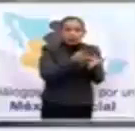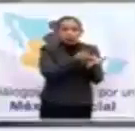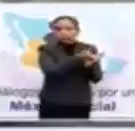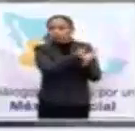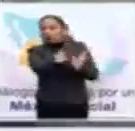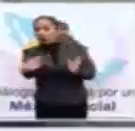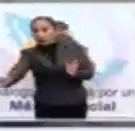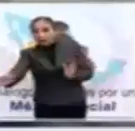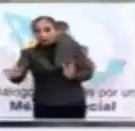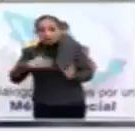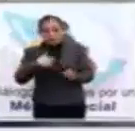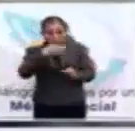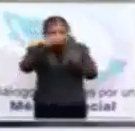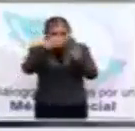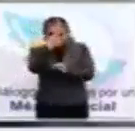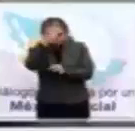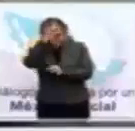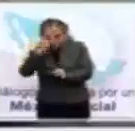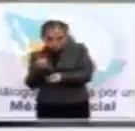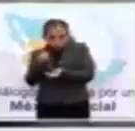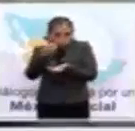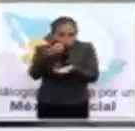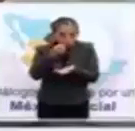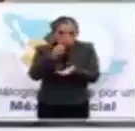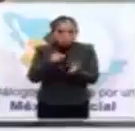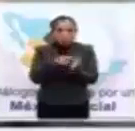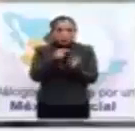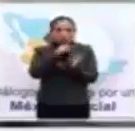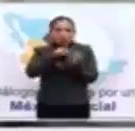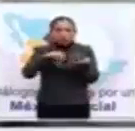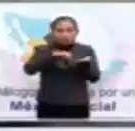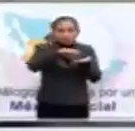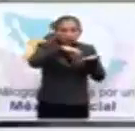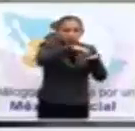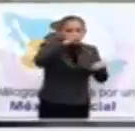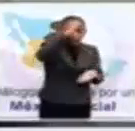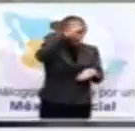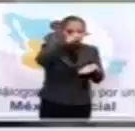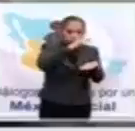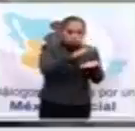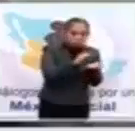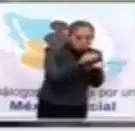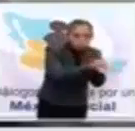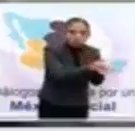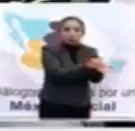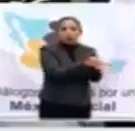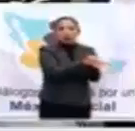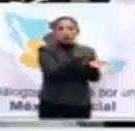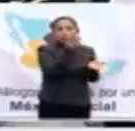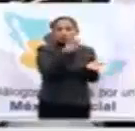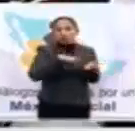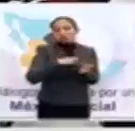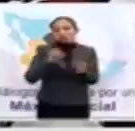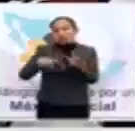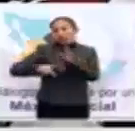como deberían de llegar. Y aquí tenemos el otro factor agregado, el factor de la